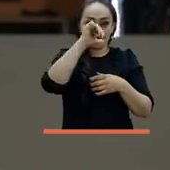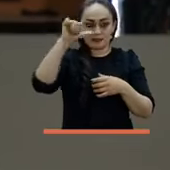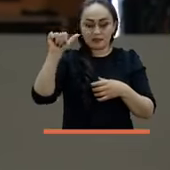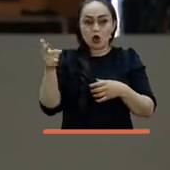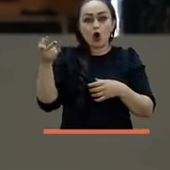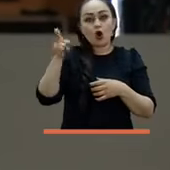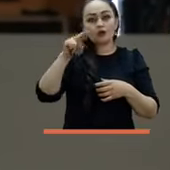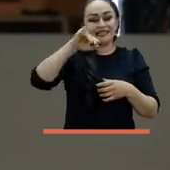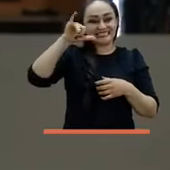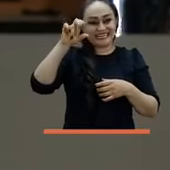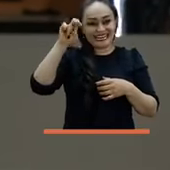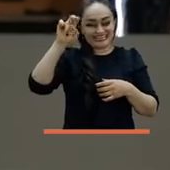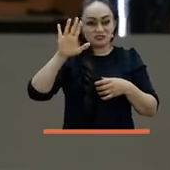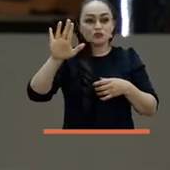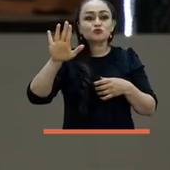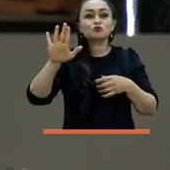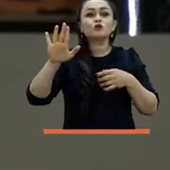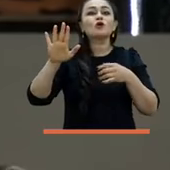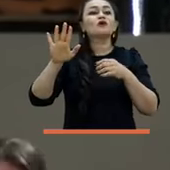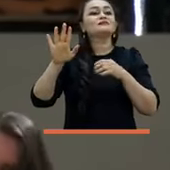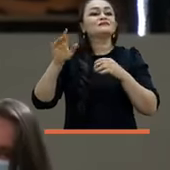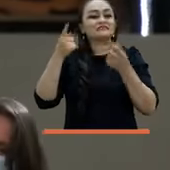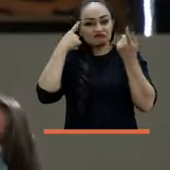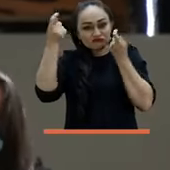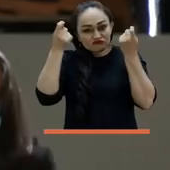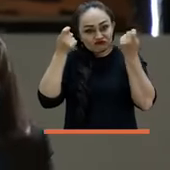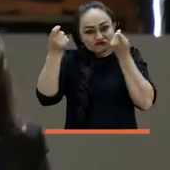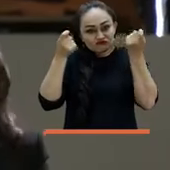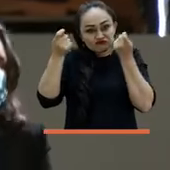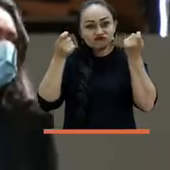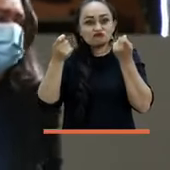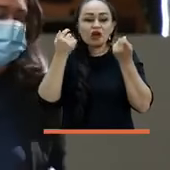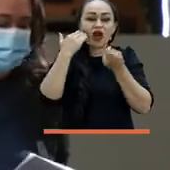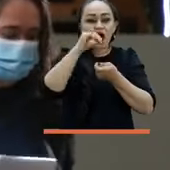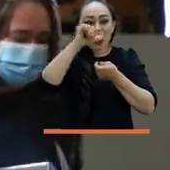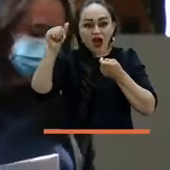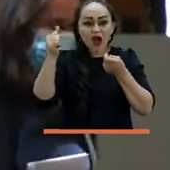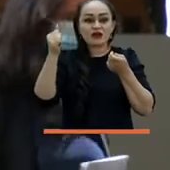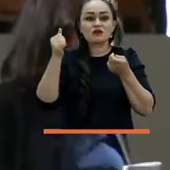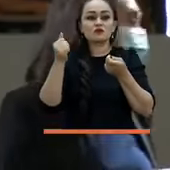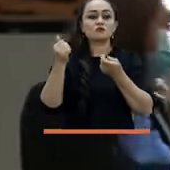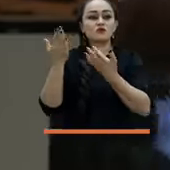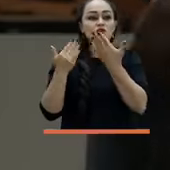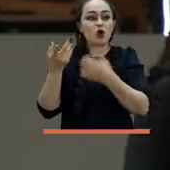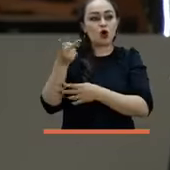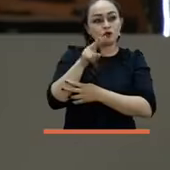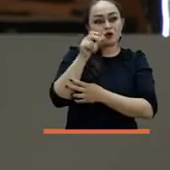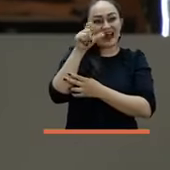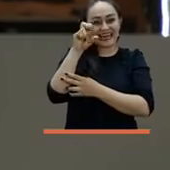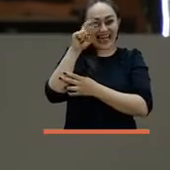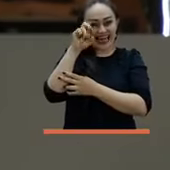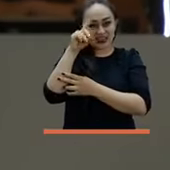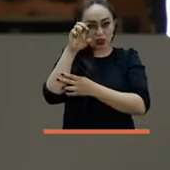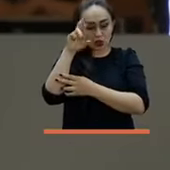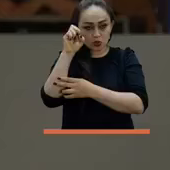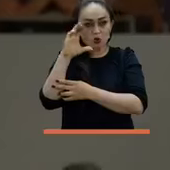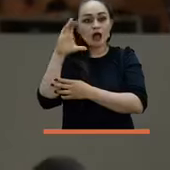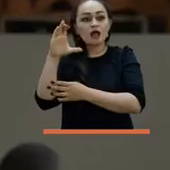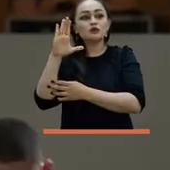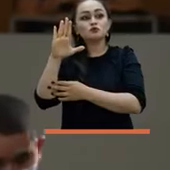directora estrategia de género mujeres confiar alejandro agudelo cataño coordinador administrativo